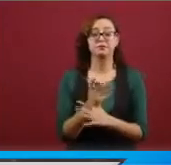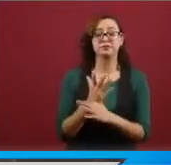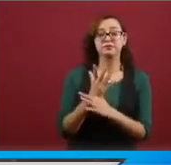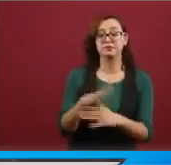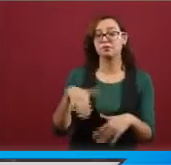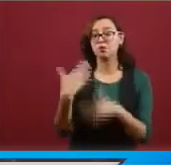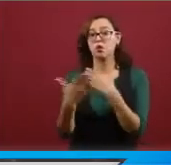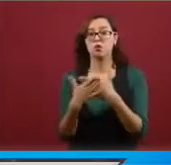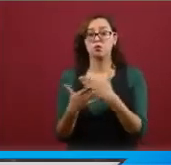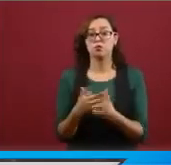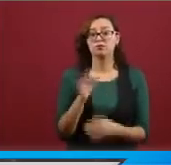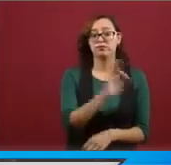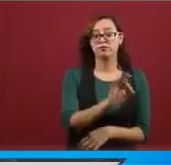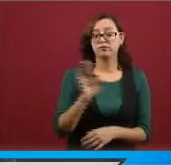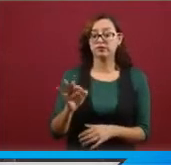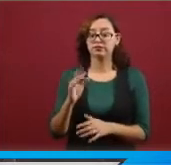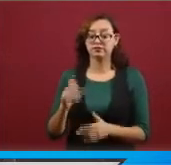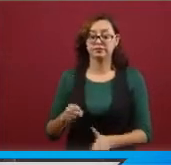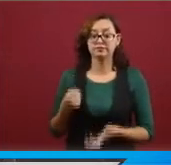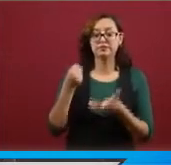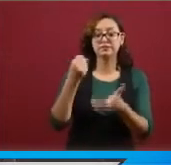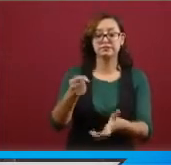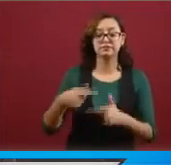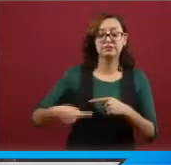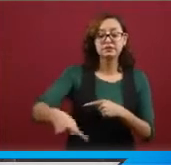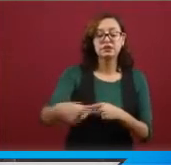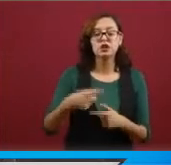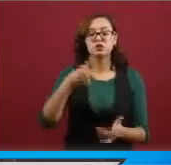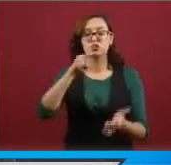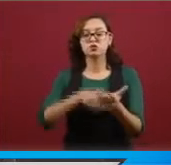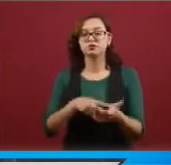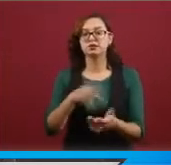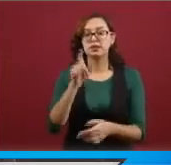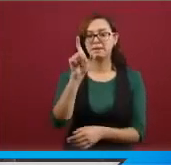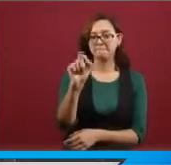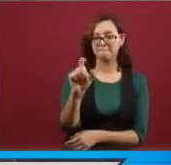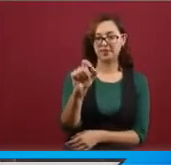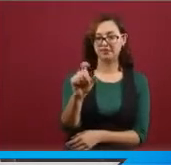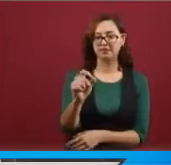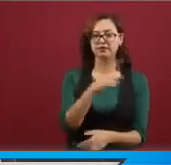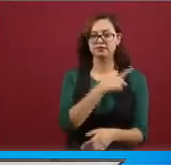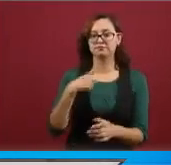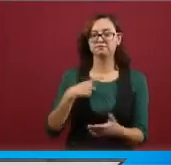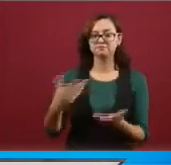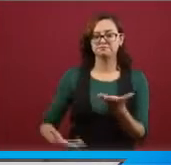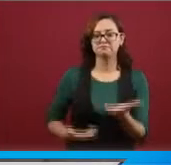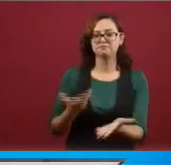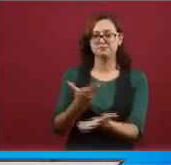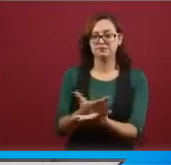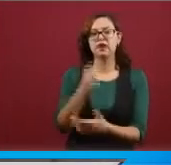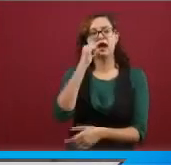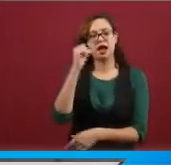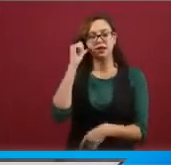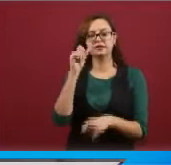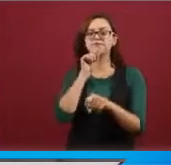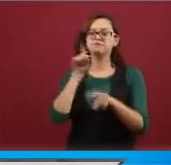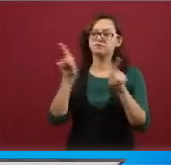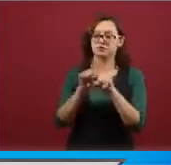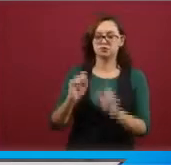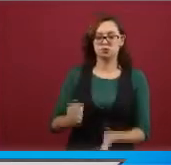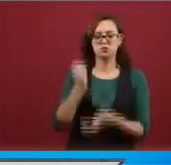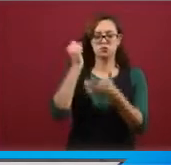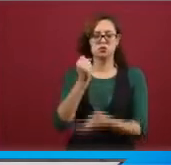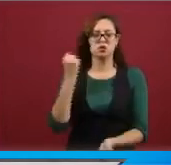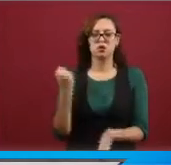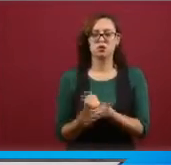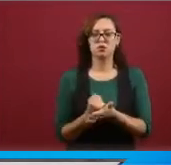en la producción de petróleo. 3 años le tomará a Pemex su recuperación. Una importante inversión será lo destinado a la refinería en Dos Bocas.